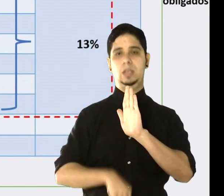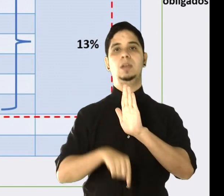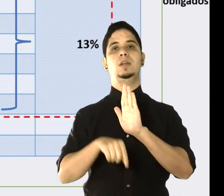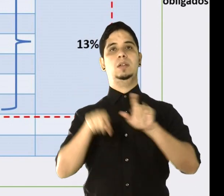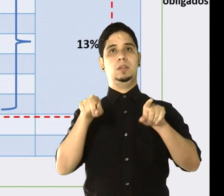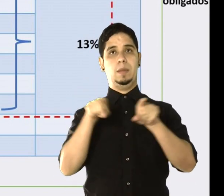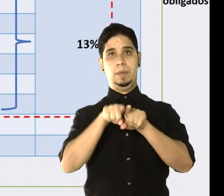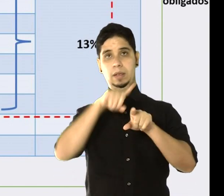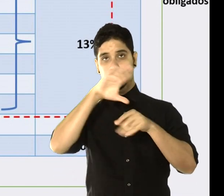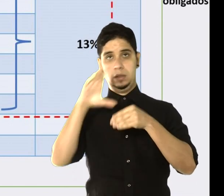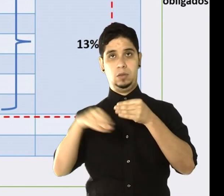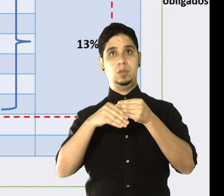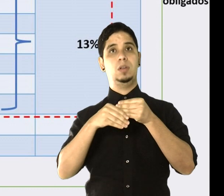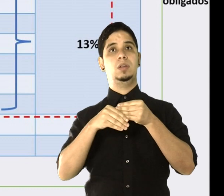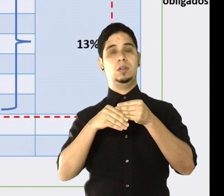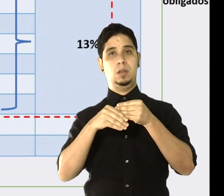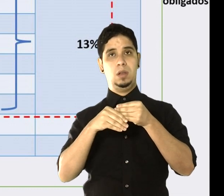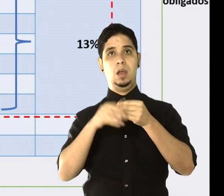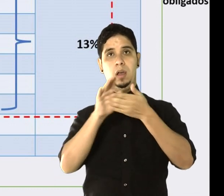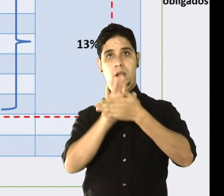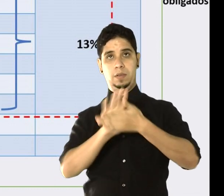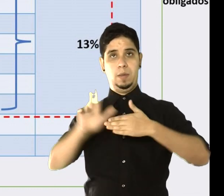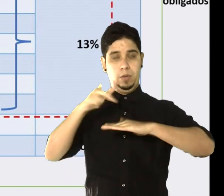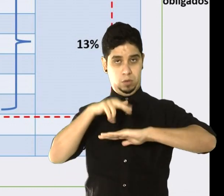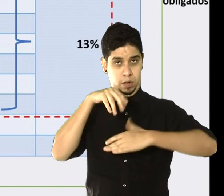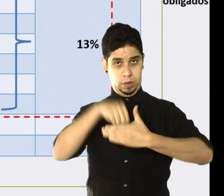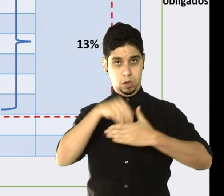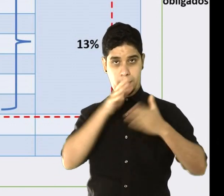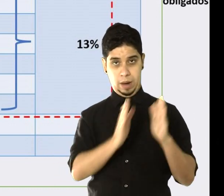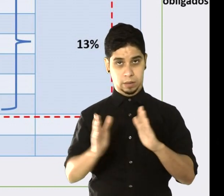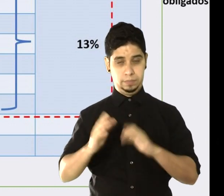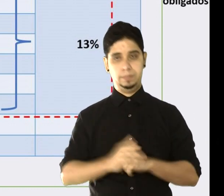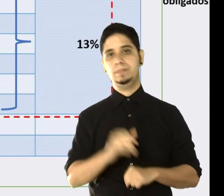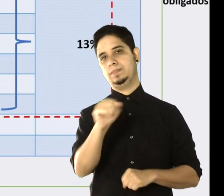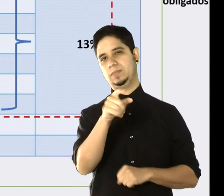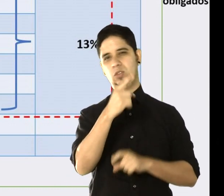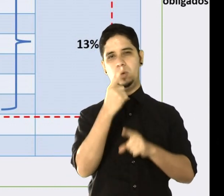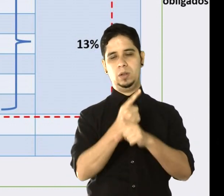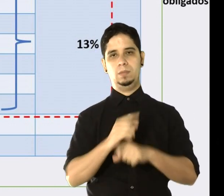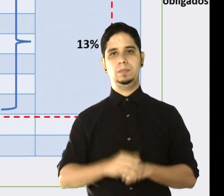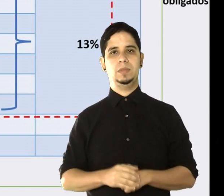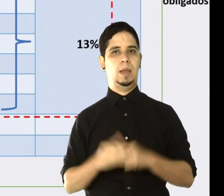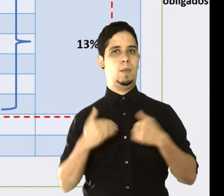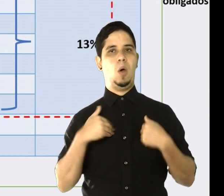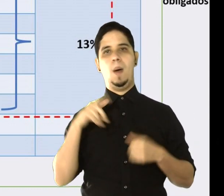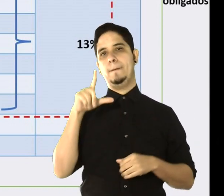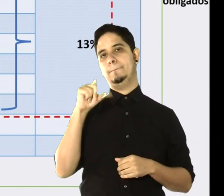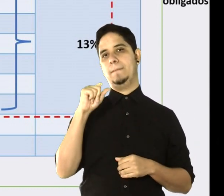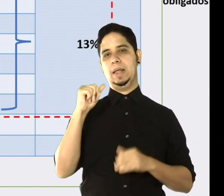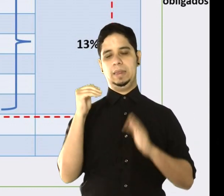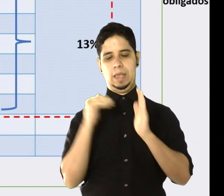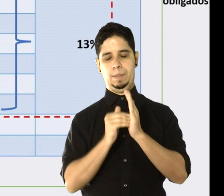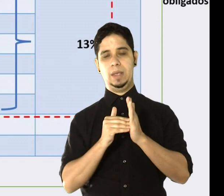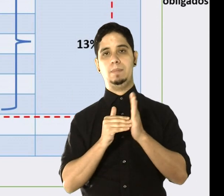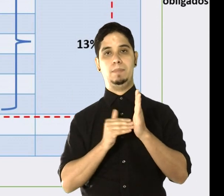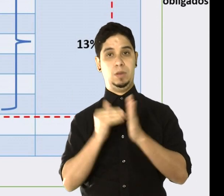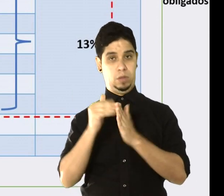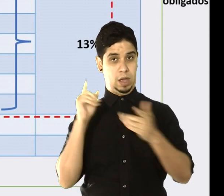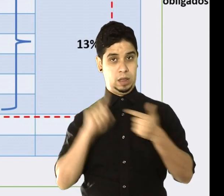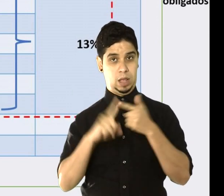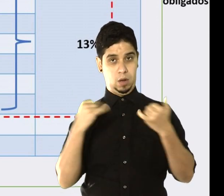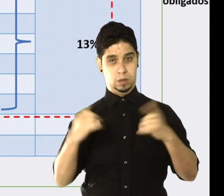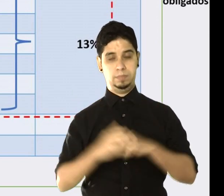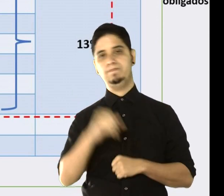a la Universidad de Puerto Rico. Eso es correcto. Son 20,000 millones en total. En este momento,